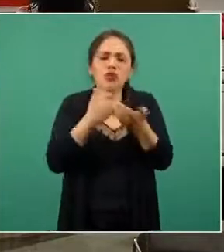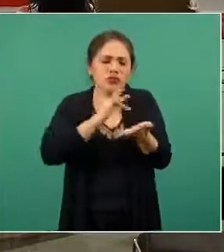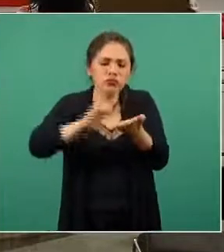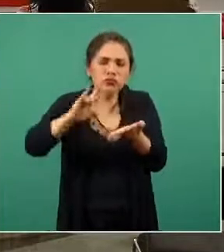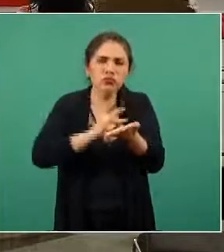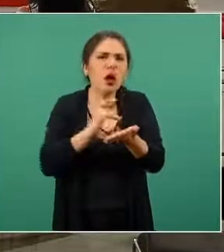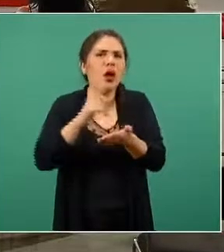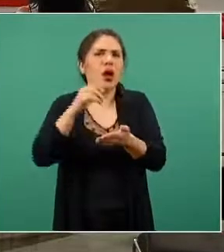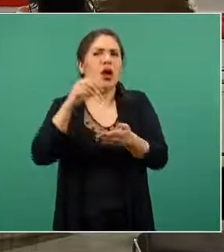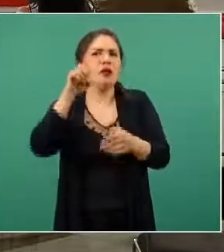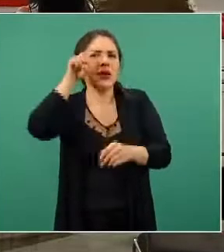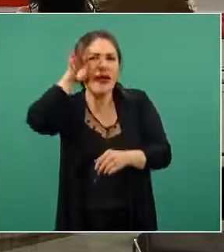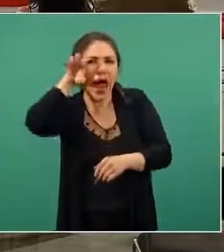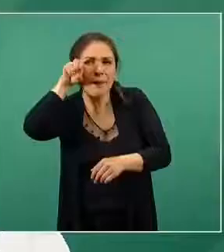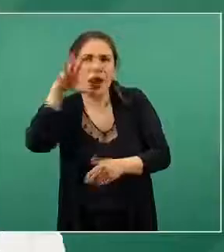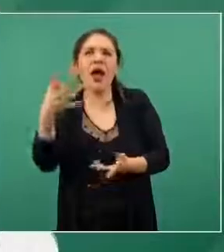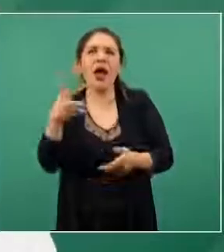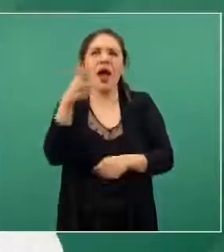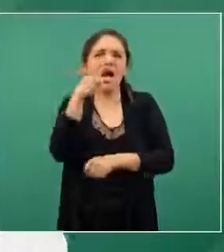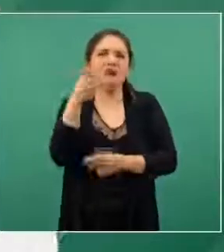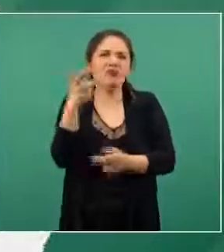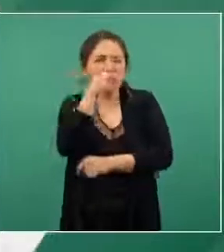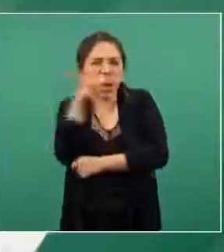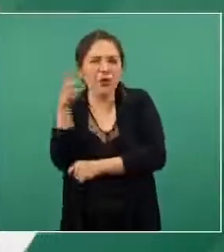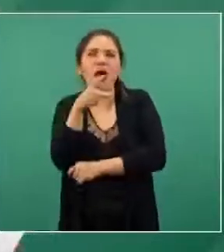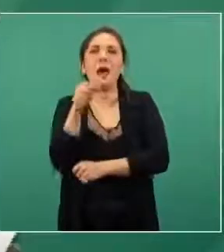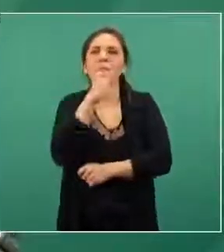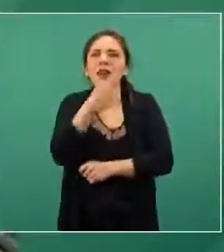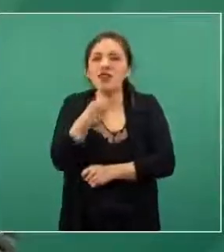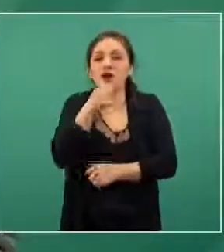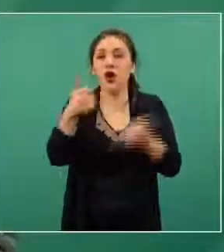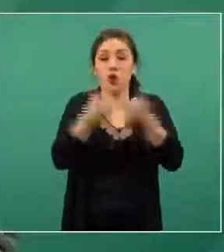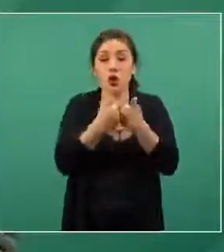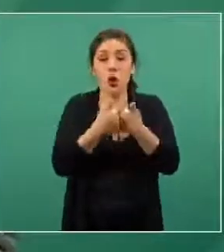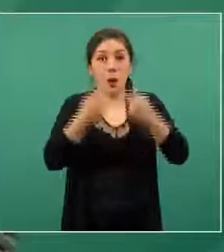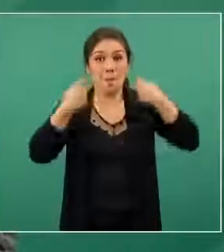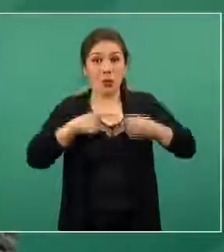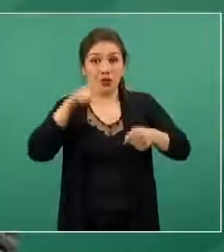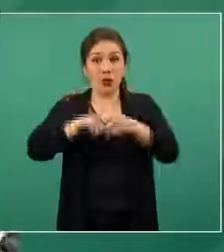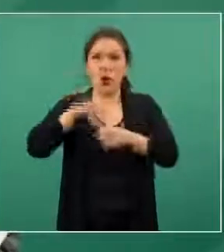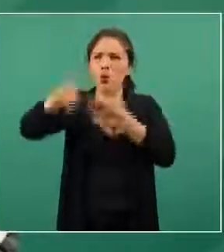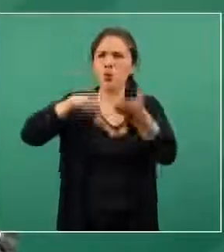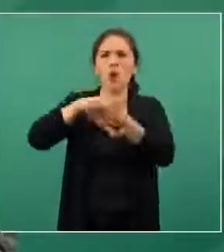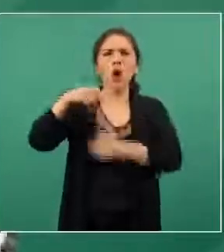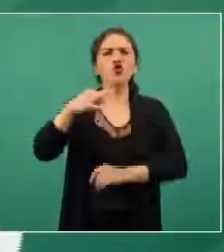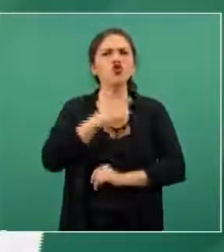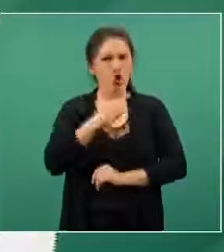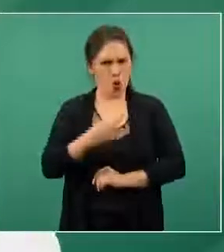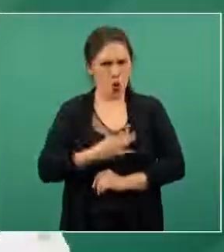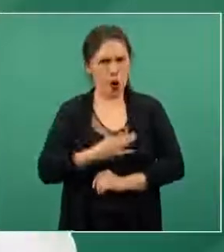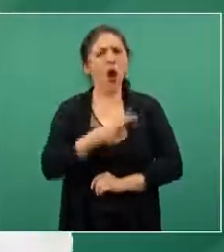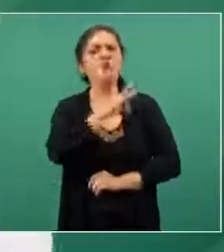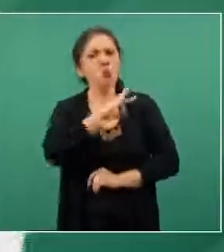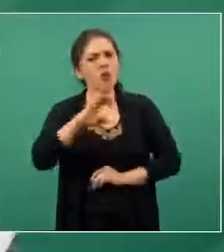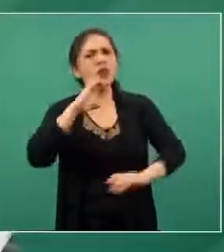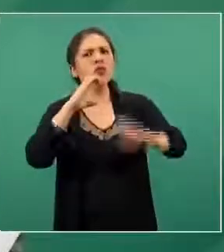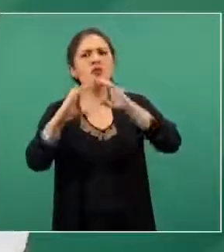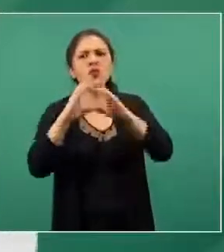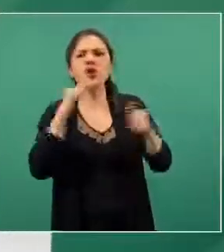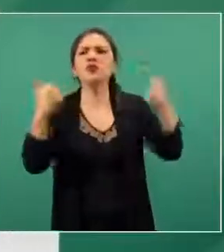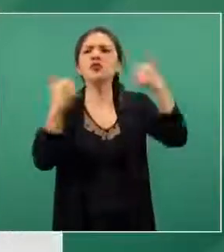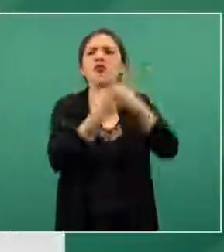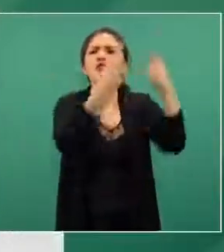con cámara, que permitía que un grupo experto ubicado en la ciudad de Toluca pudiera interactuar con los